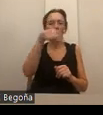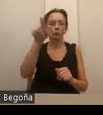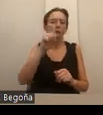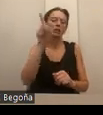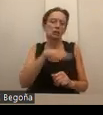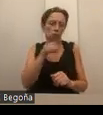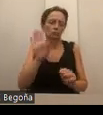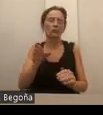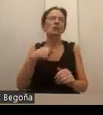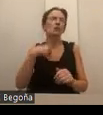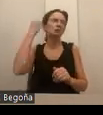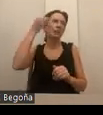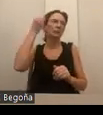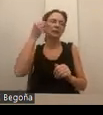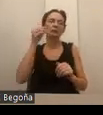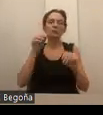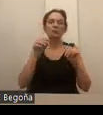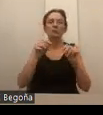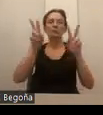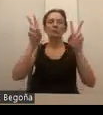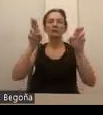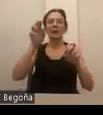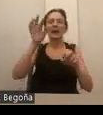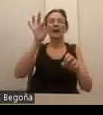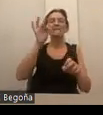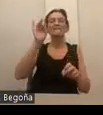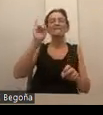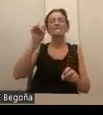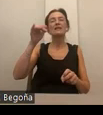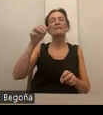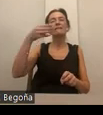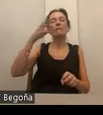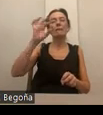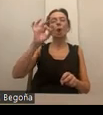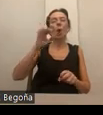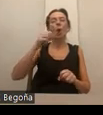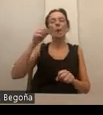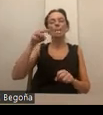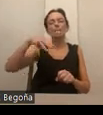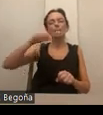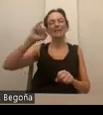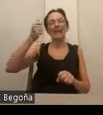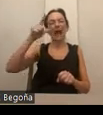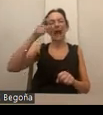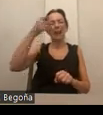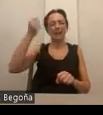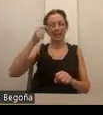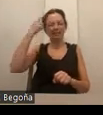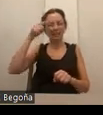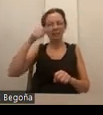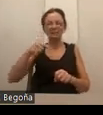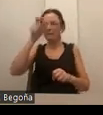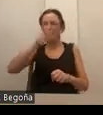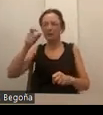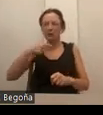tenía pensado abordar la fibromialgia, que es una patología que vemos bastante frecuentemente y bueno, probablemente hablaremos de